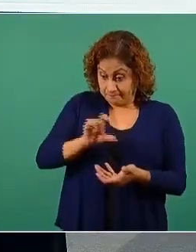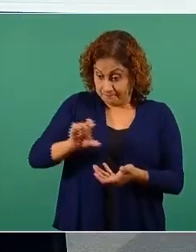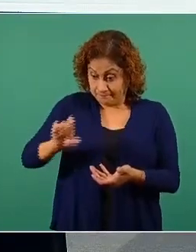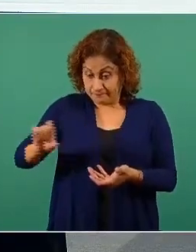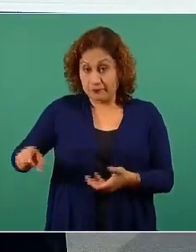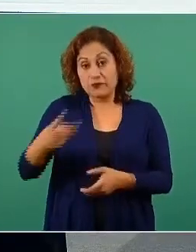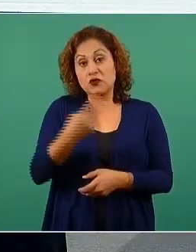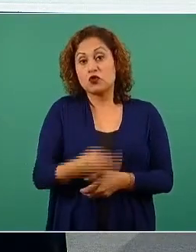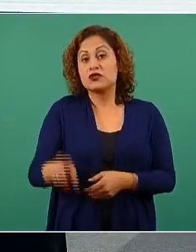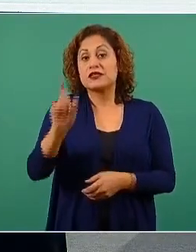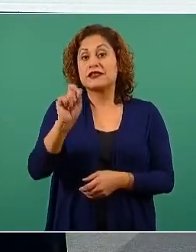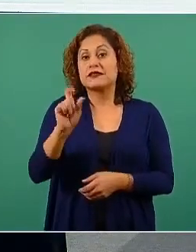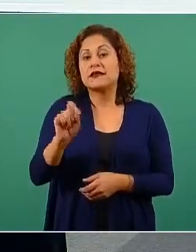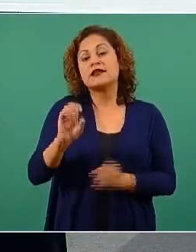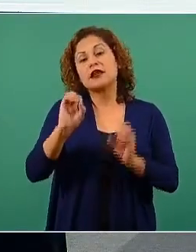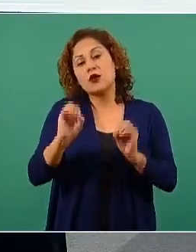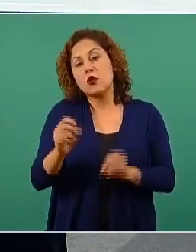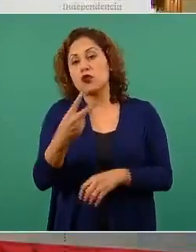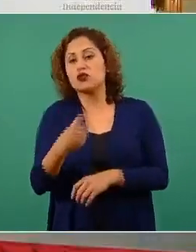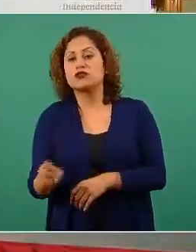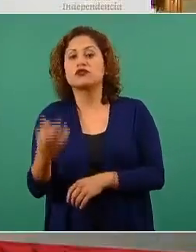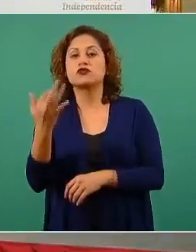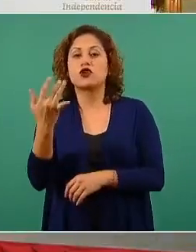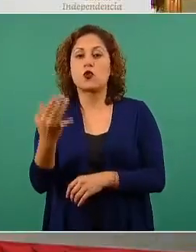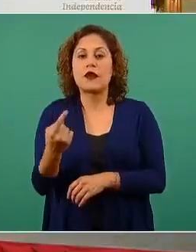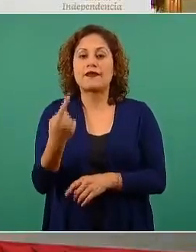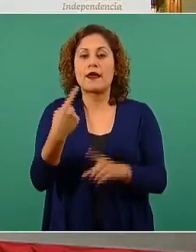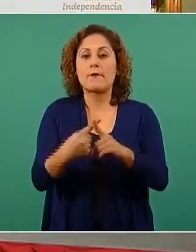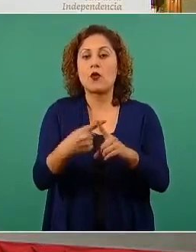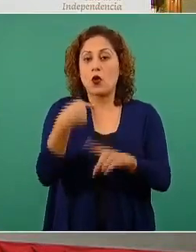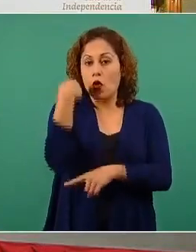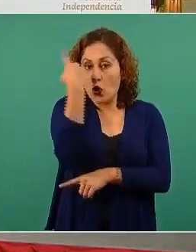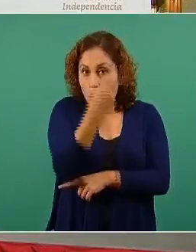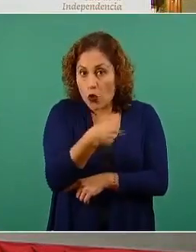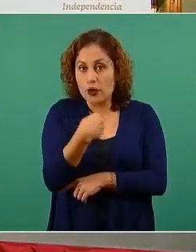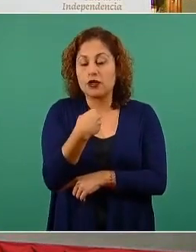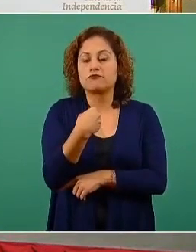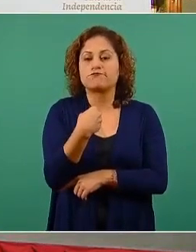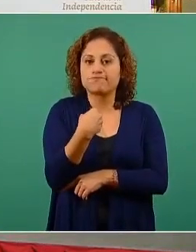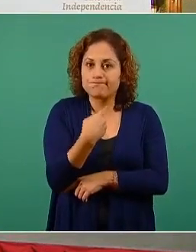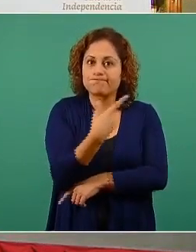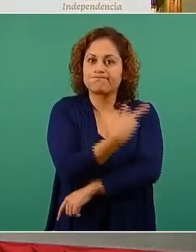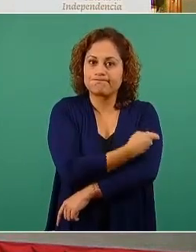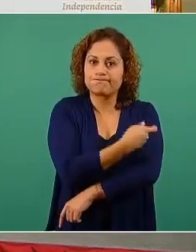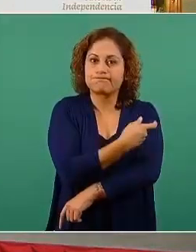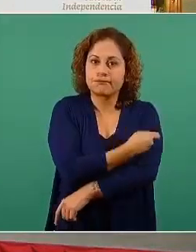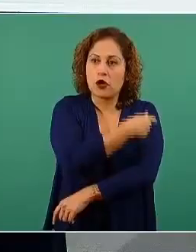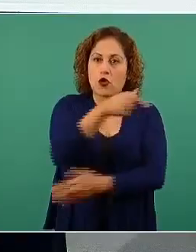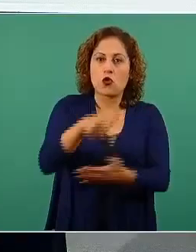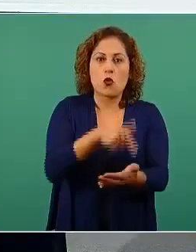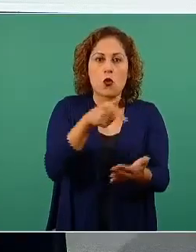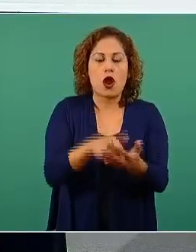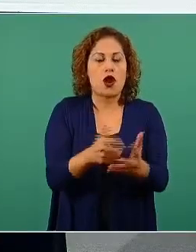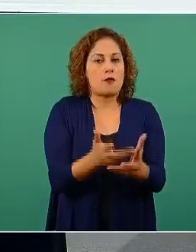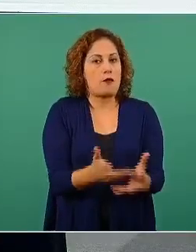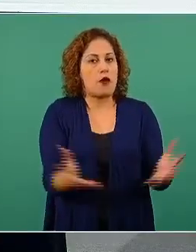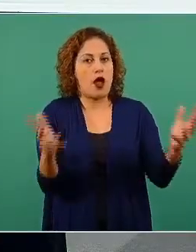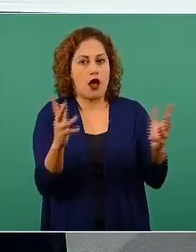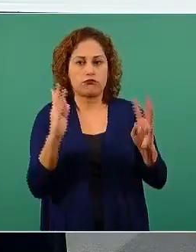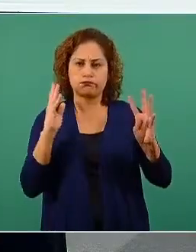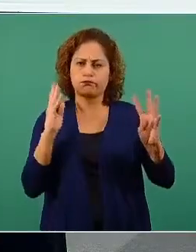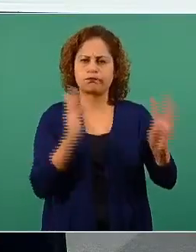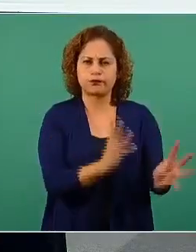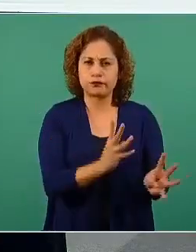220 o 250 por hora, sobre todo cuando hablamos de estos mega y macrocentros. Fue muy benéfico el haber hecho